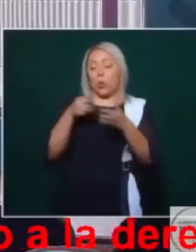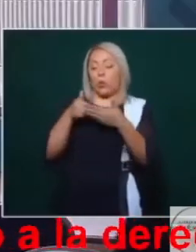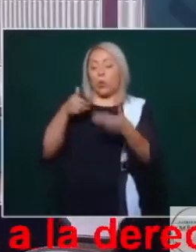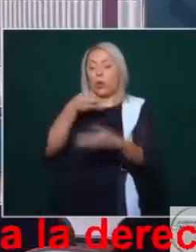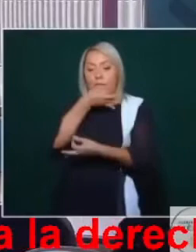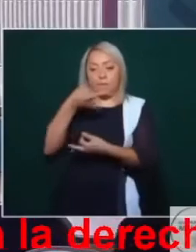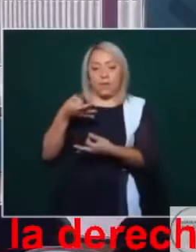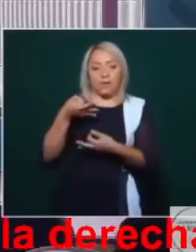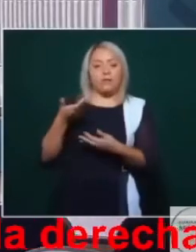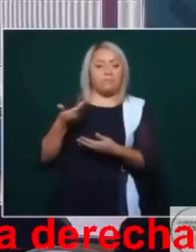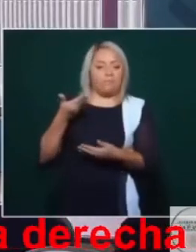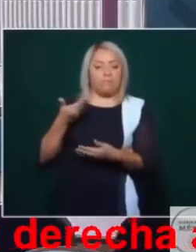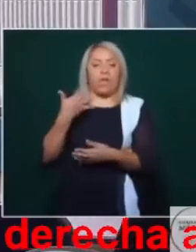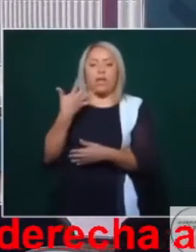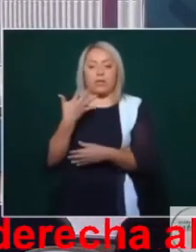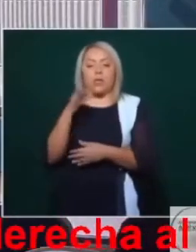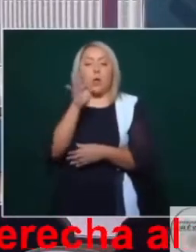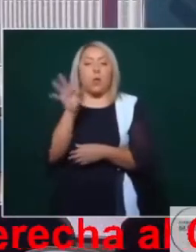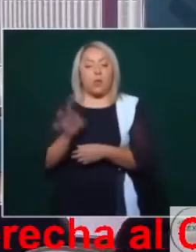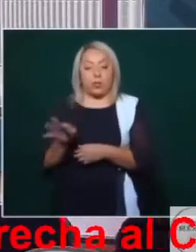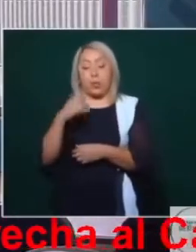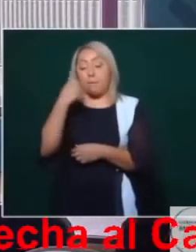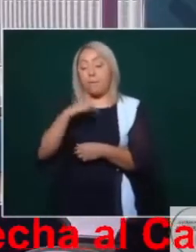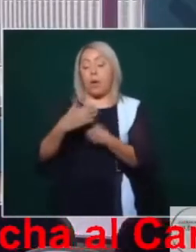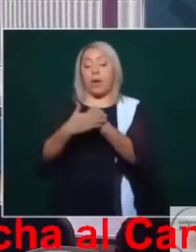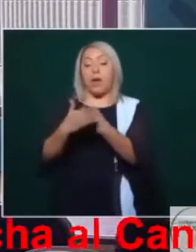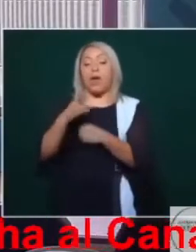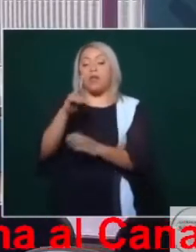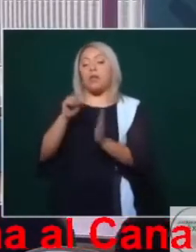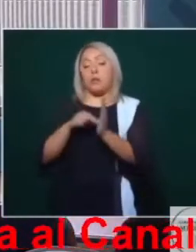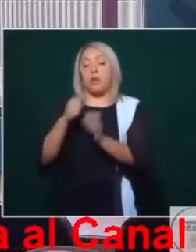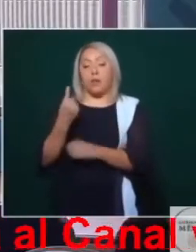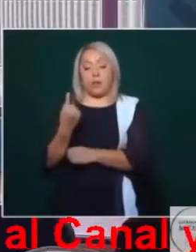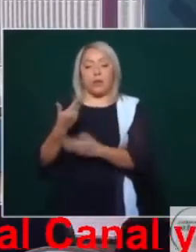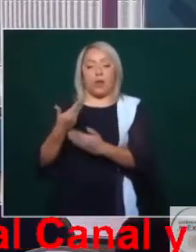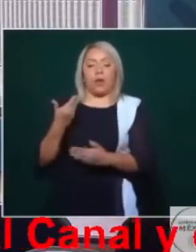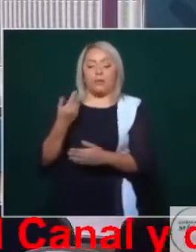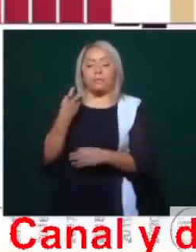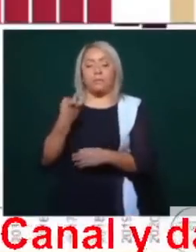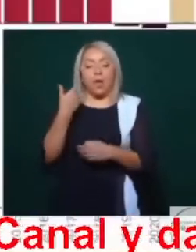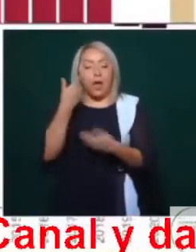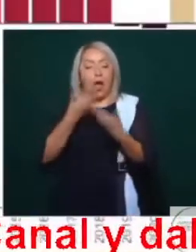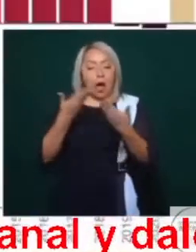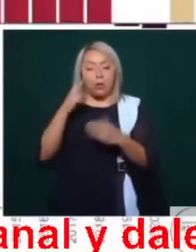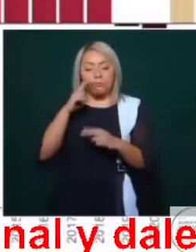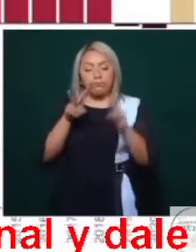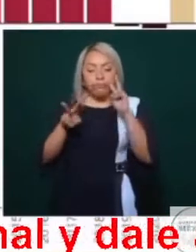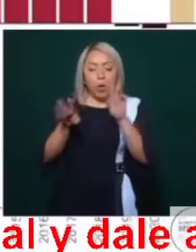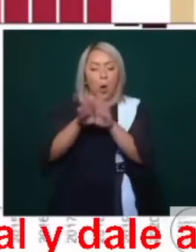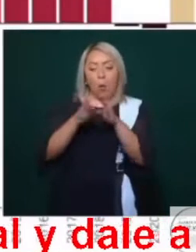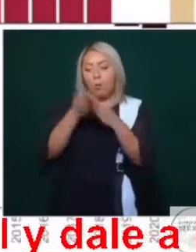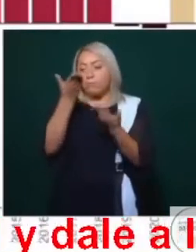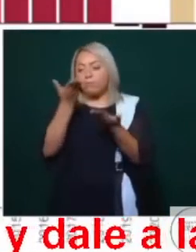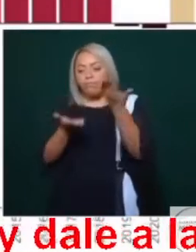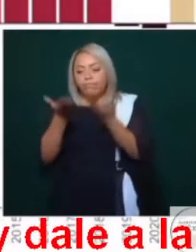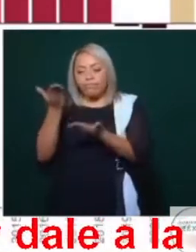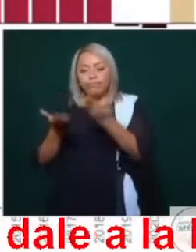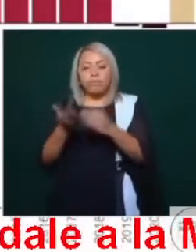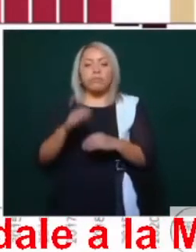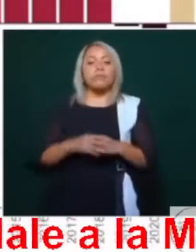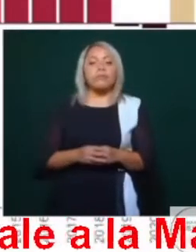días recientes que fue de 5% para el 2021 aquí se puede apreciar un histórico desde